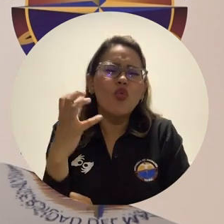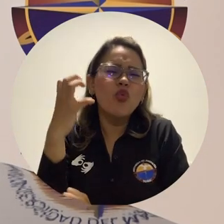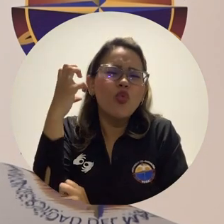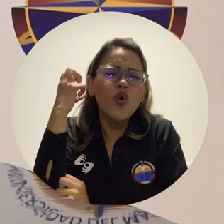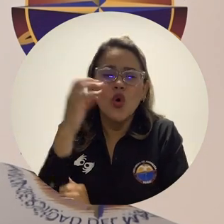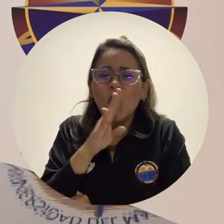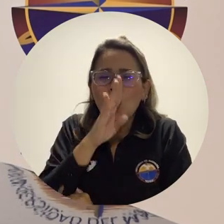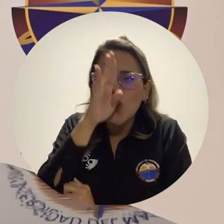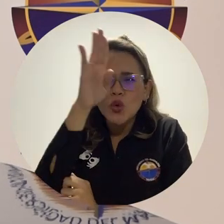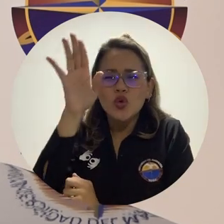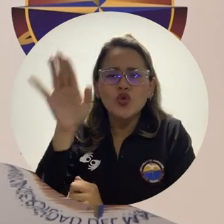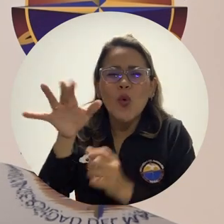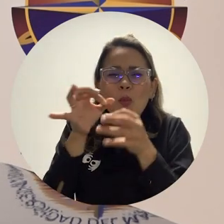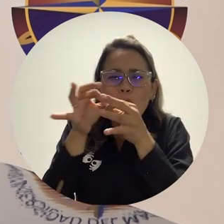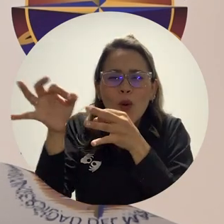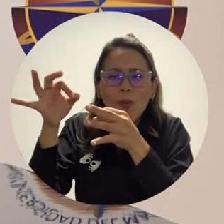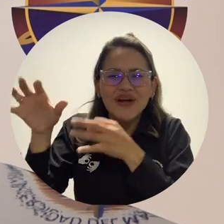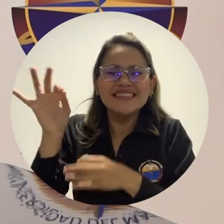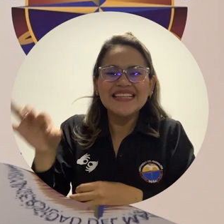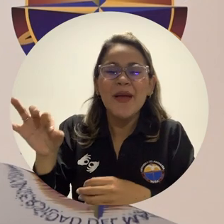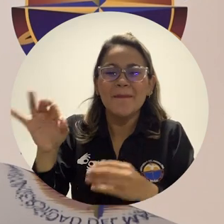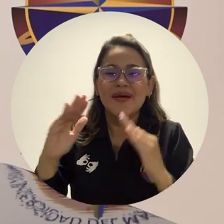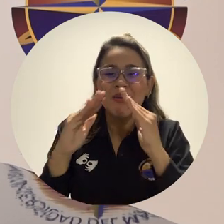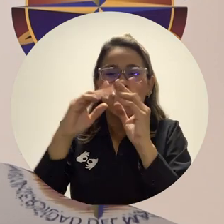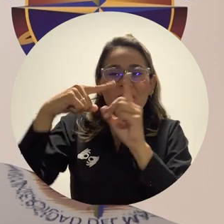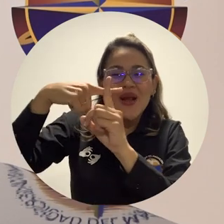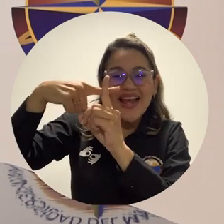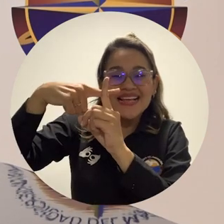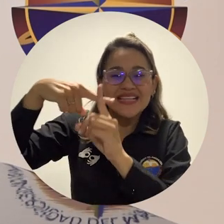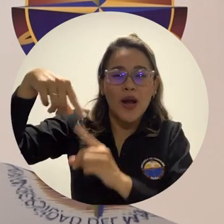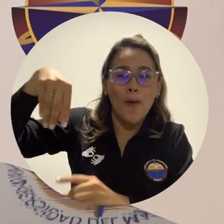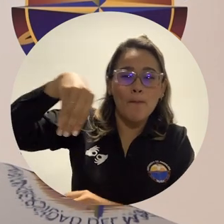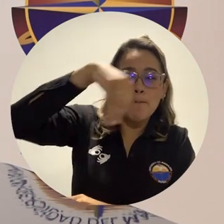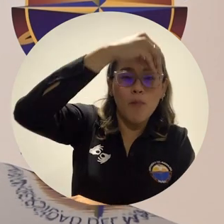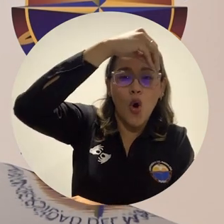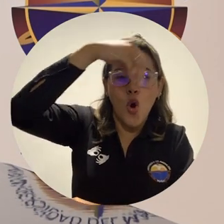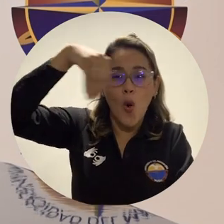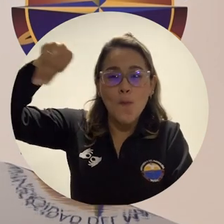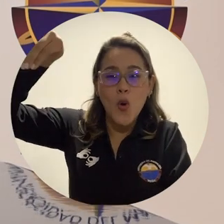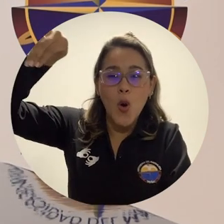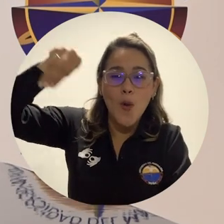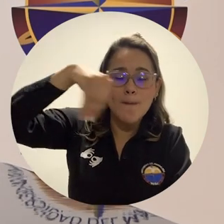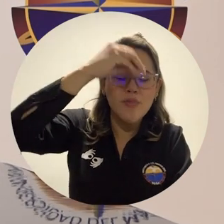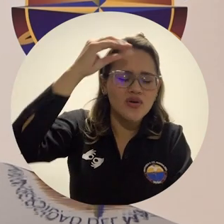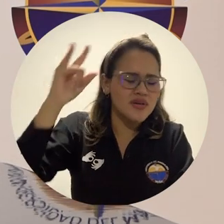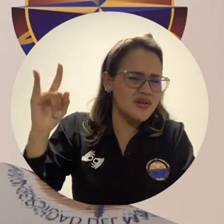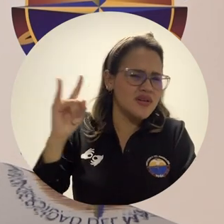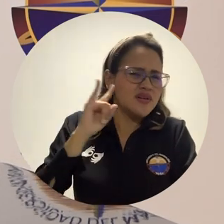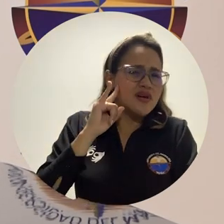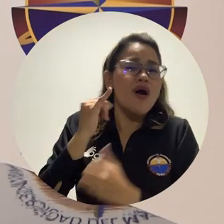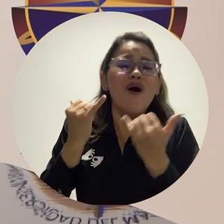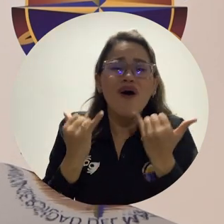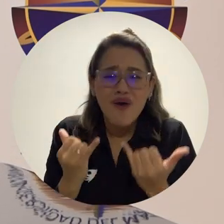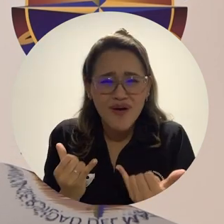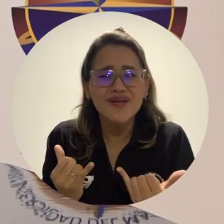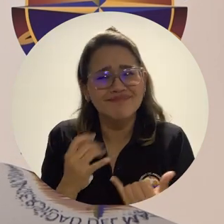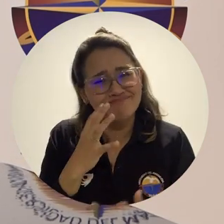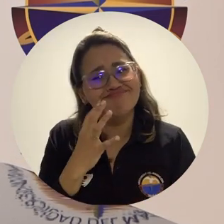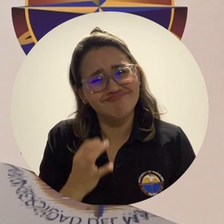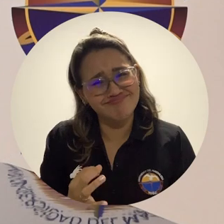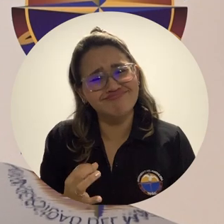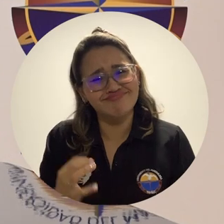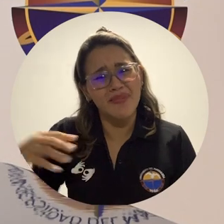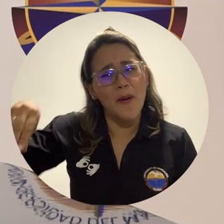esa meditación, reflexionando en torno a la costumbre que existía en los pueblos pequeños de sonar las campanas de la iglesia cada vez que alguien